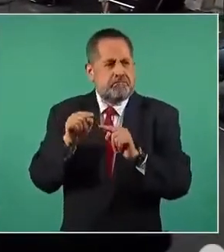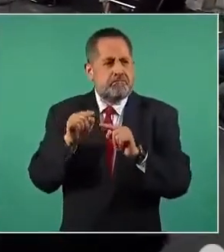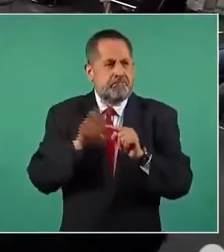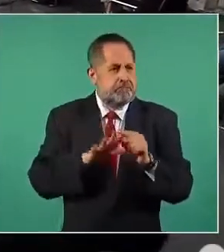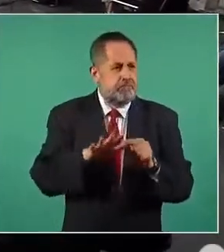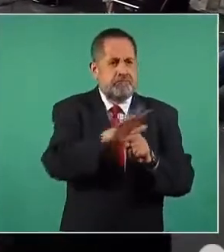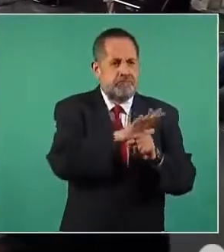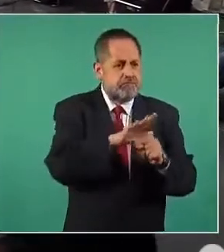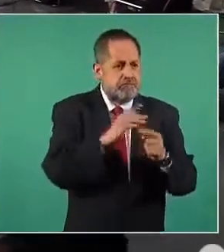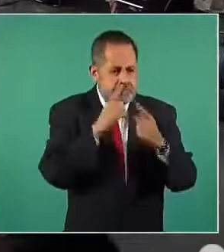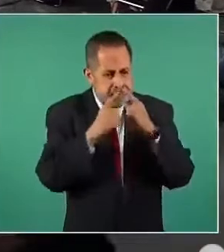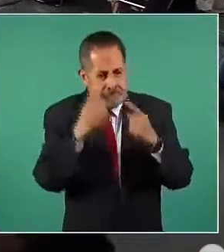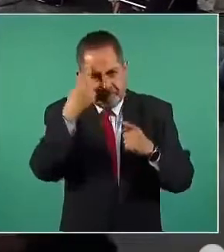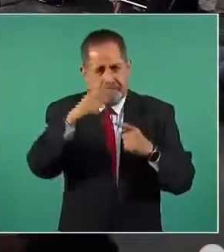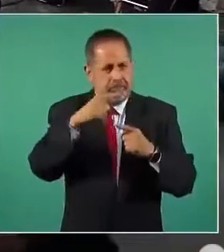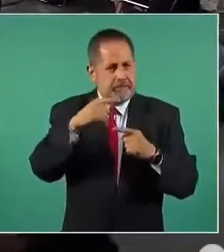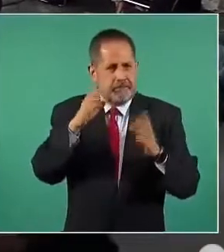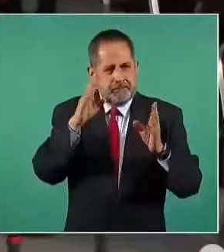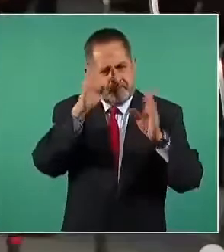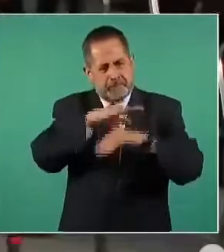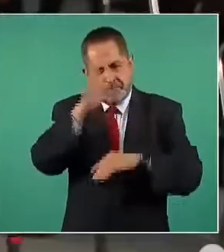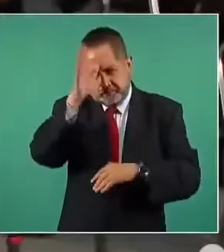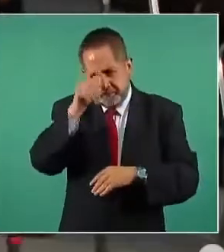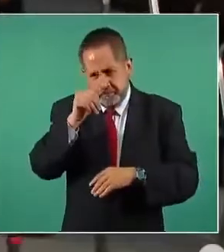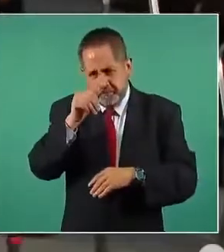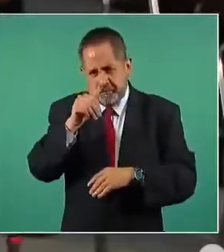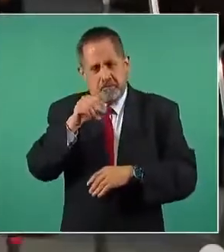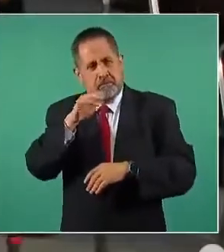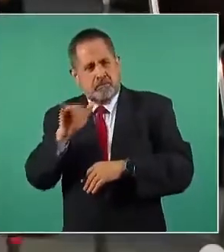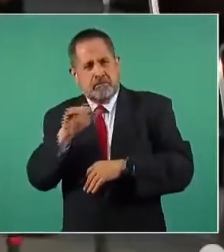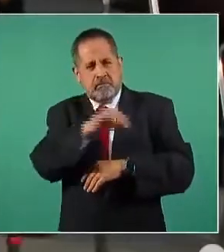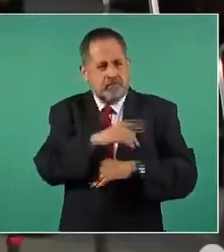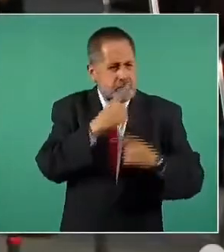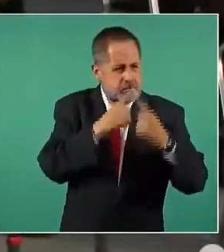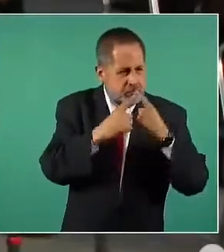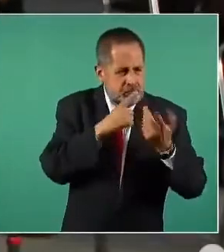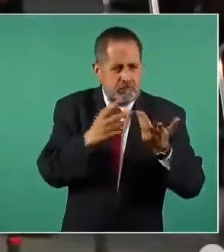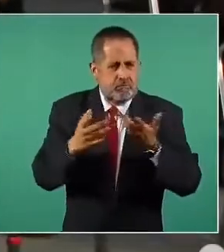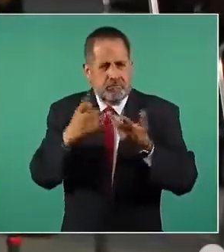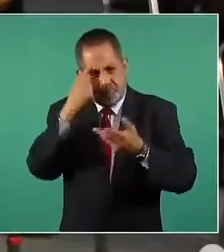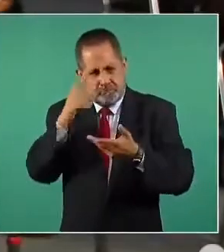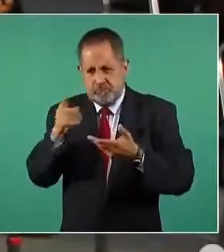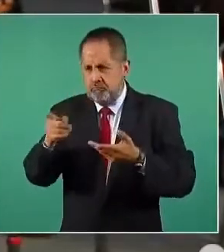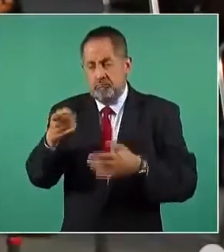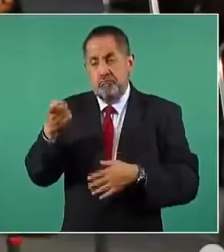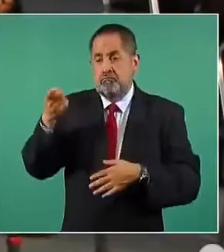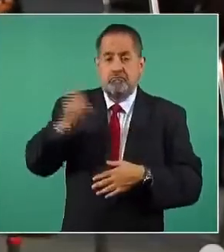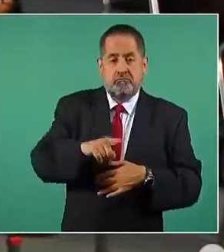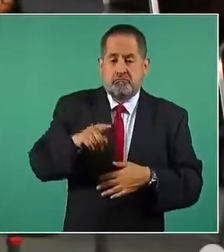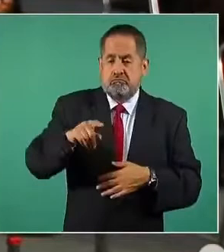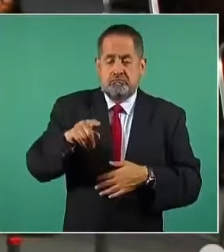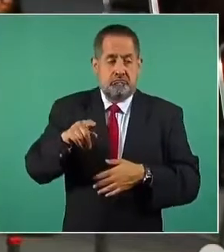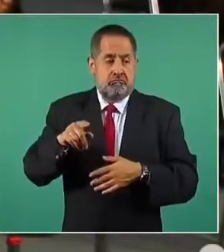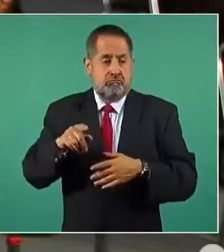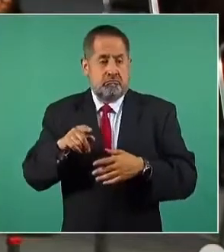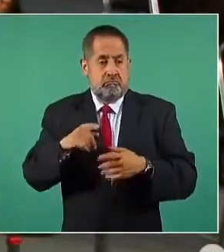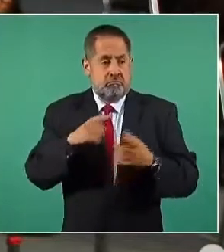sectores para llegar a un acuerdo. ¿Ya no serían entonces necesarios estos diálogos por el planteamiento? Porque este fin de